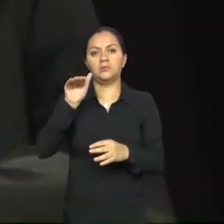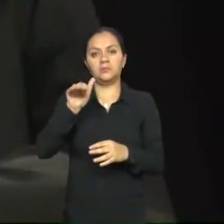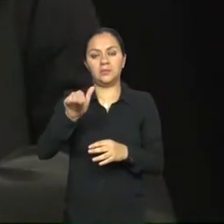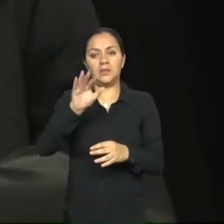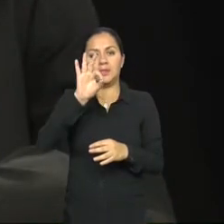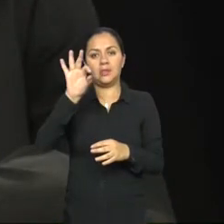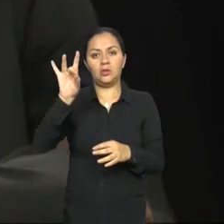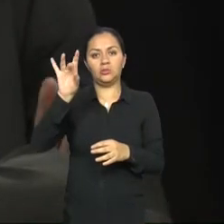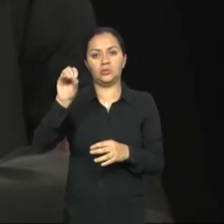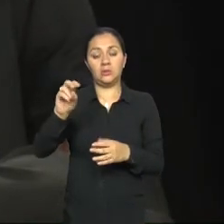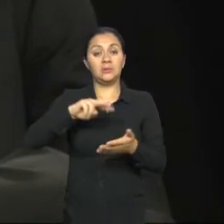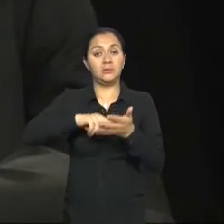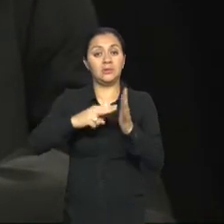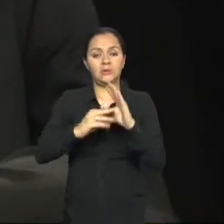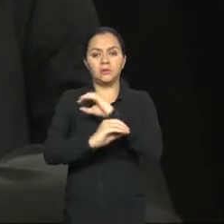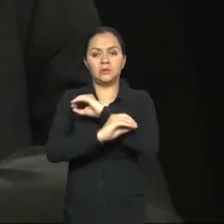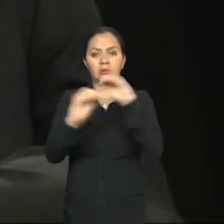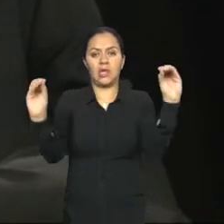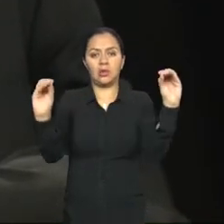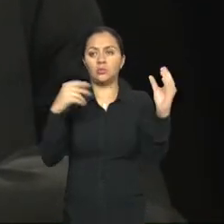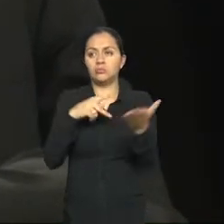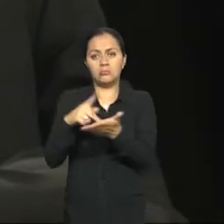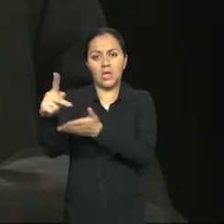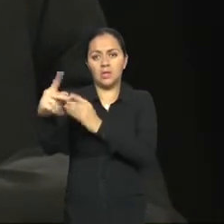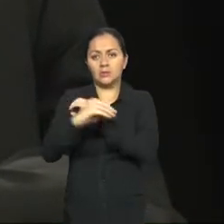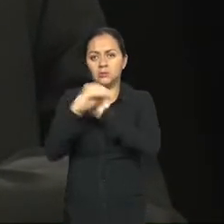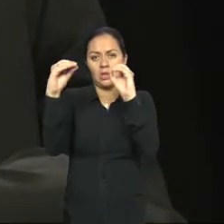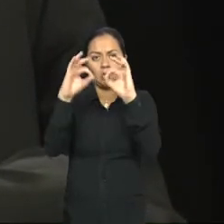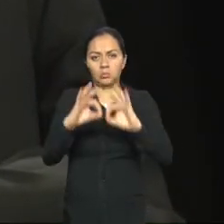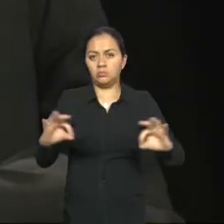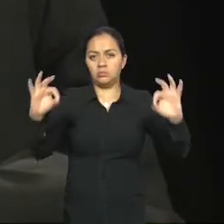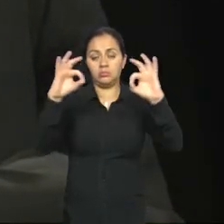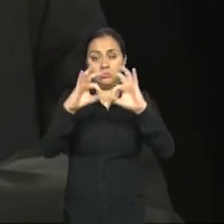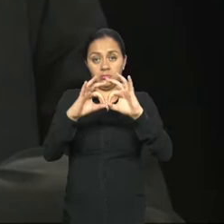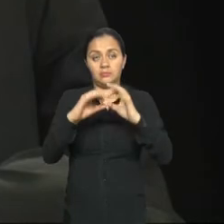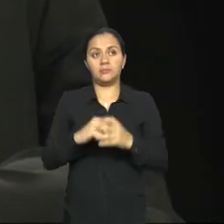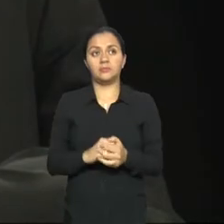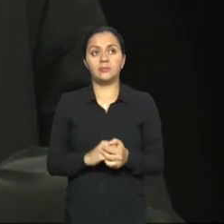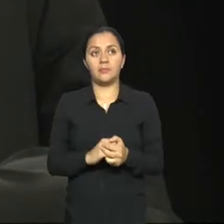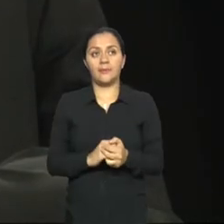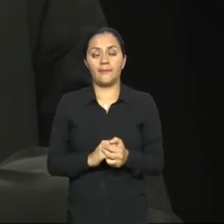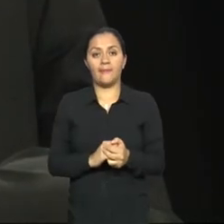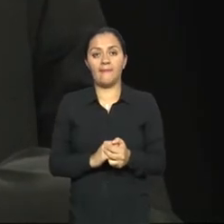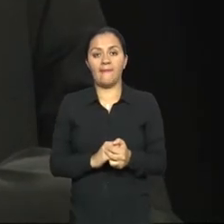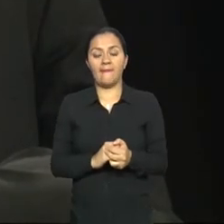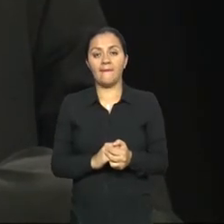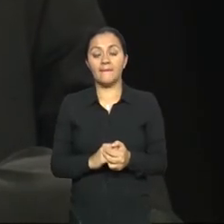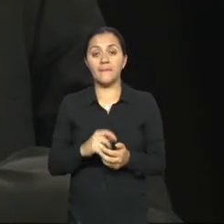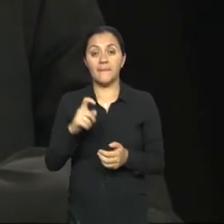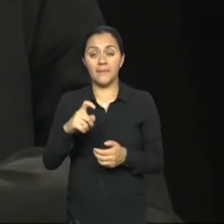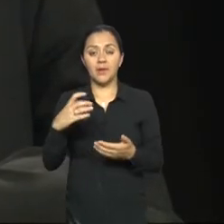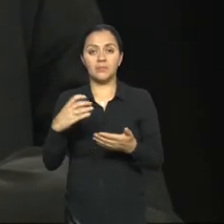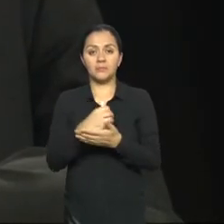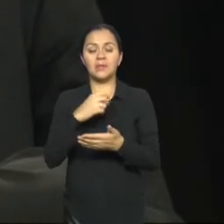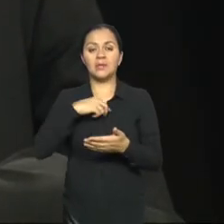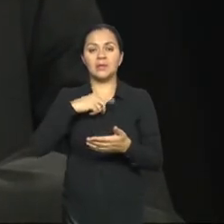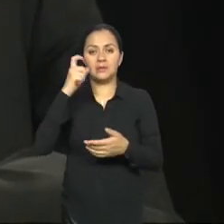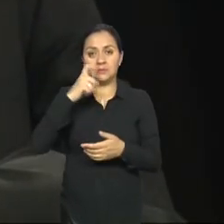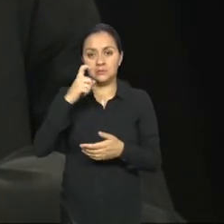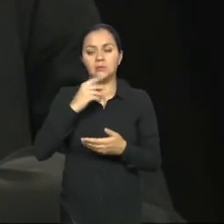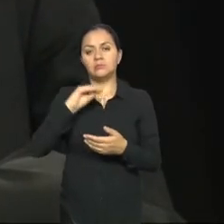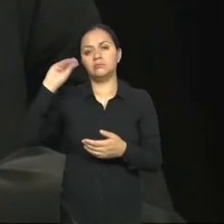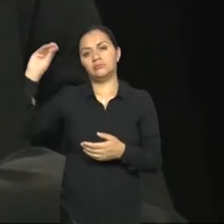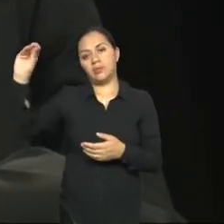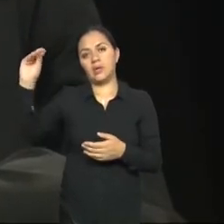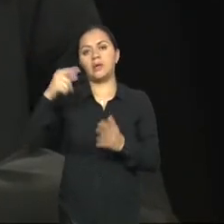$22,580. Que de cero. Y en ese rato tengo la diferencia de $22,580 para lo que he ganado, eso tengo que declarar el